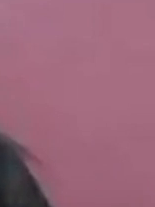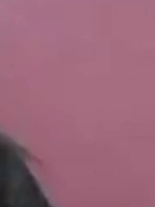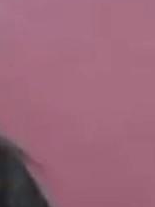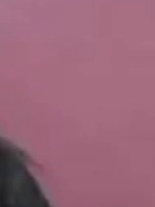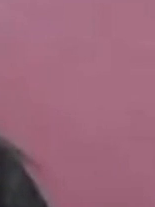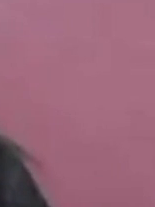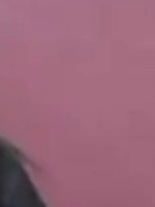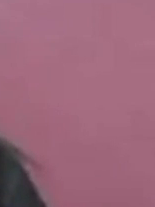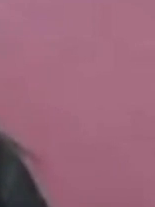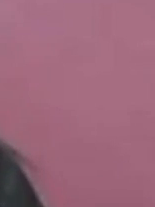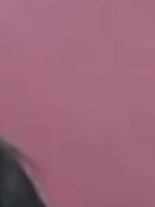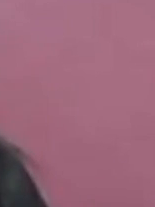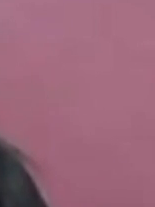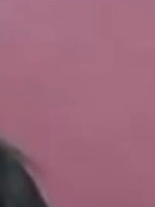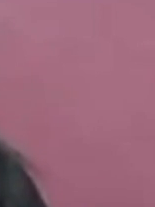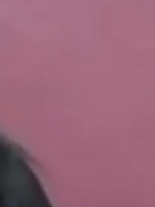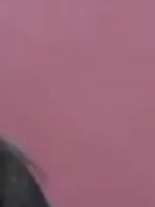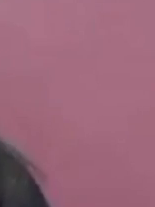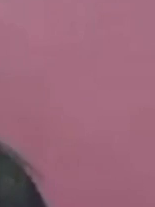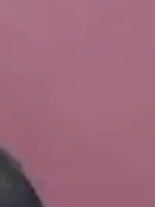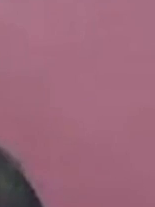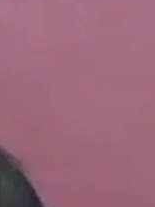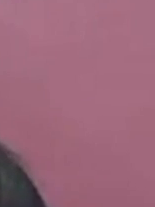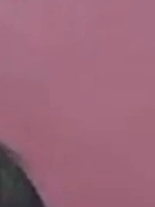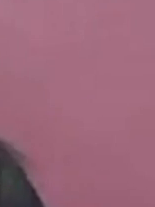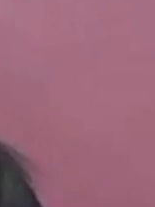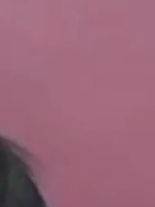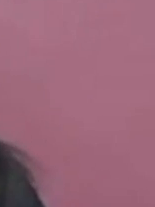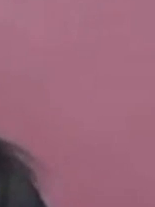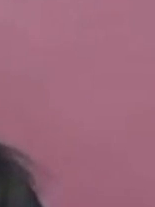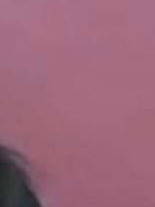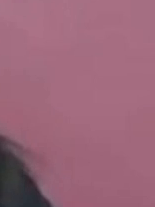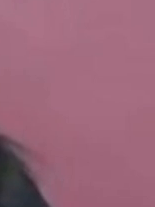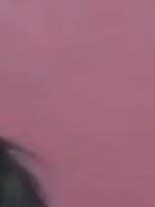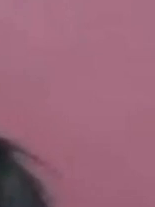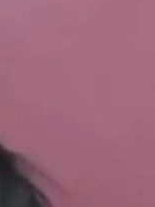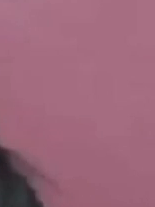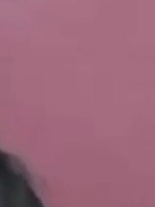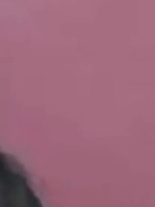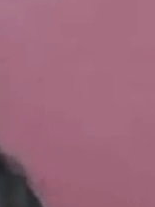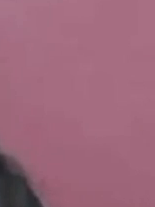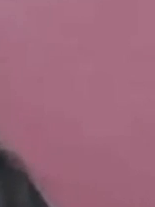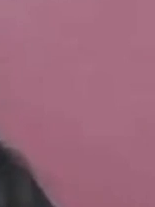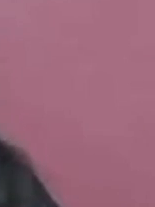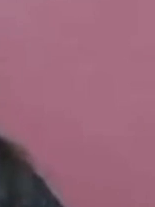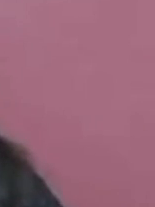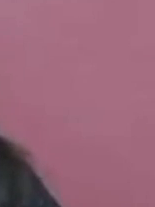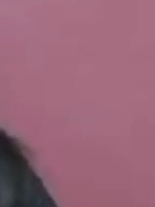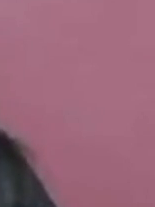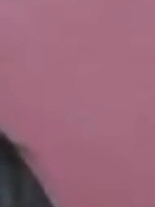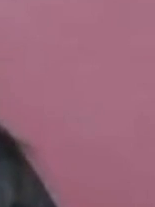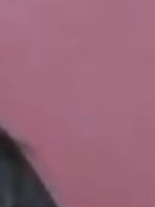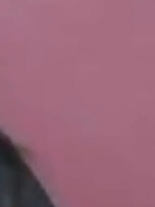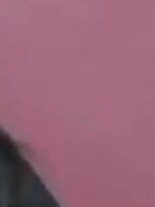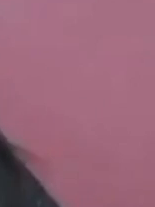más de que ese cine sea diferente, pero que quiera ser visto. Y es lo mismo que esta vanguardia ofrece. Y